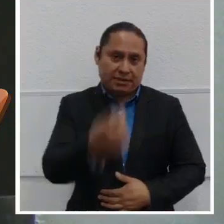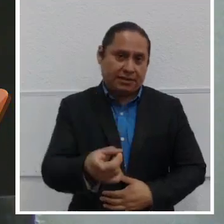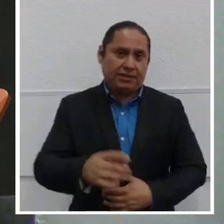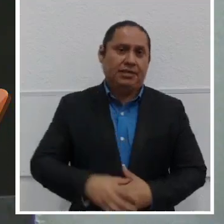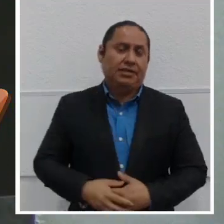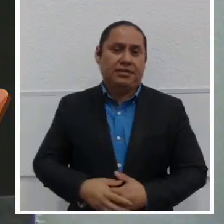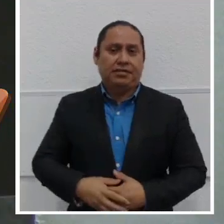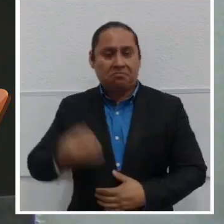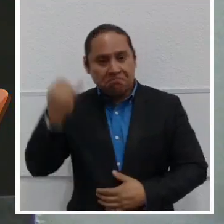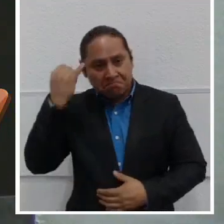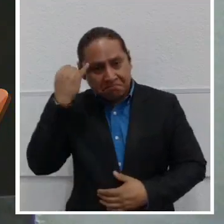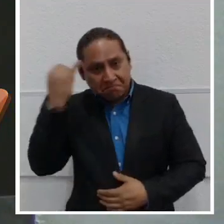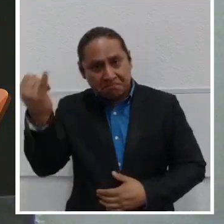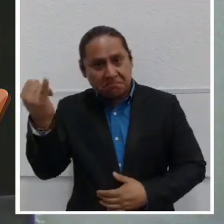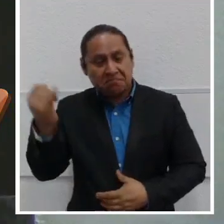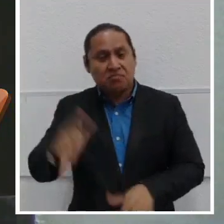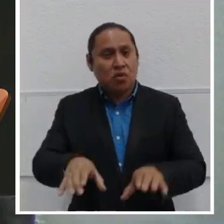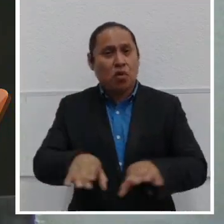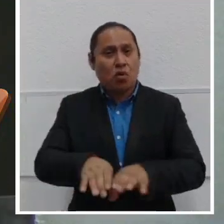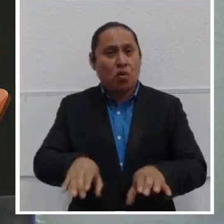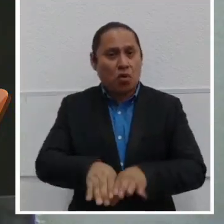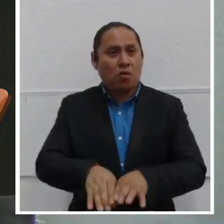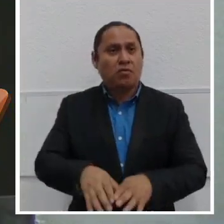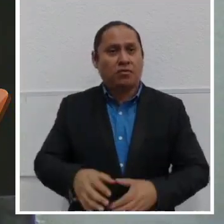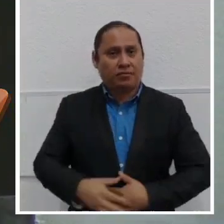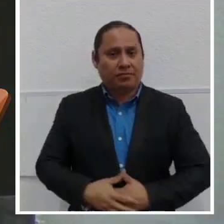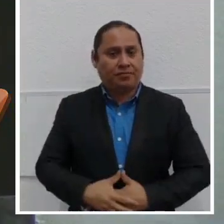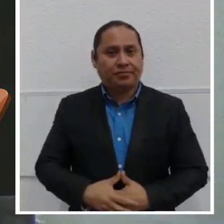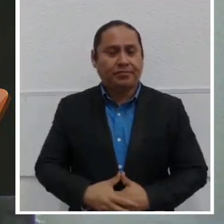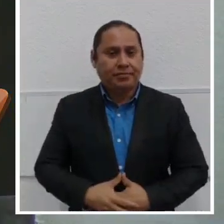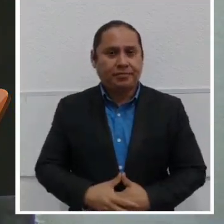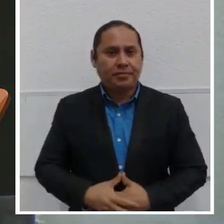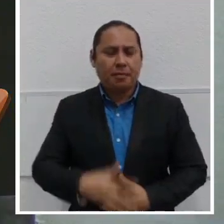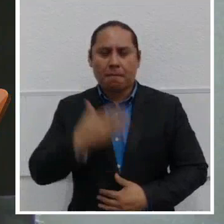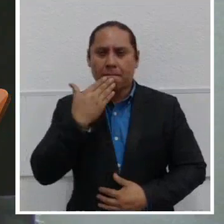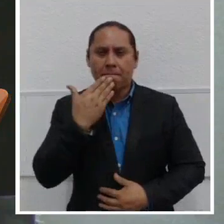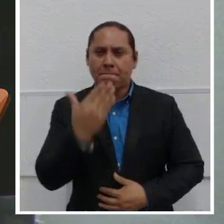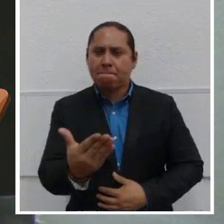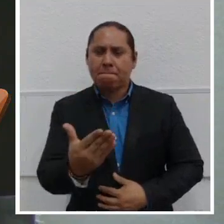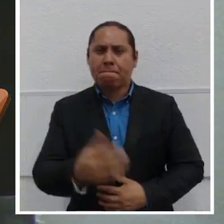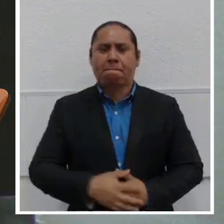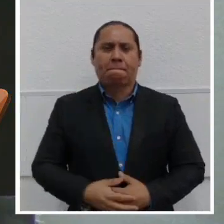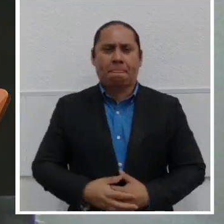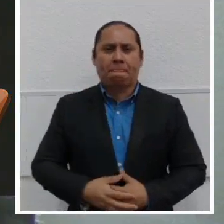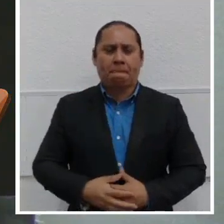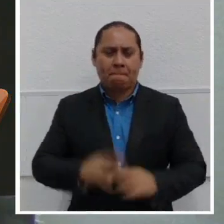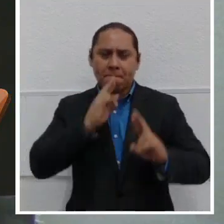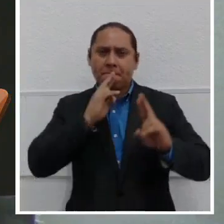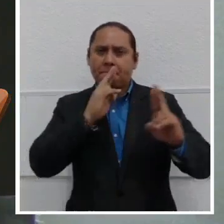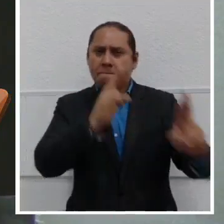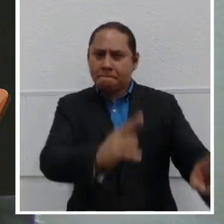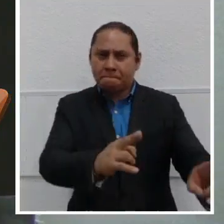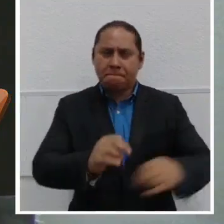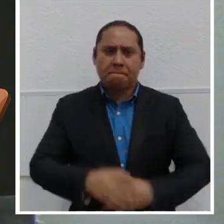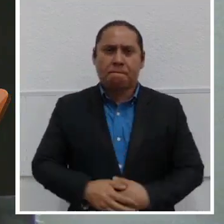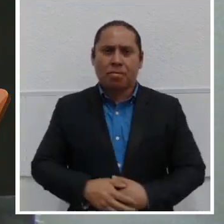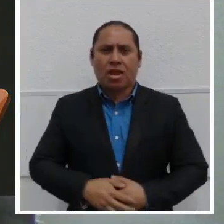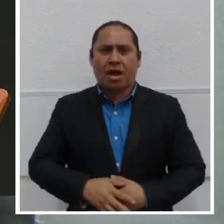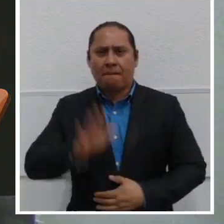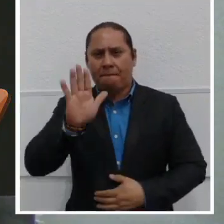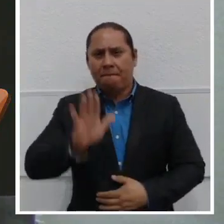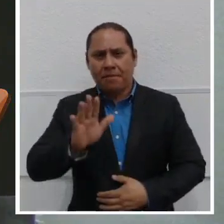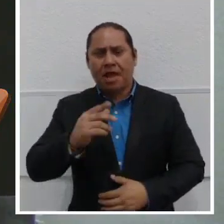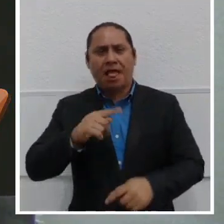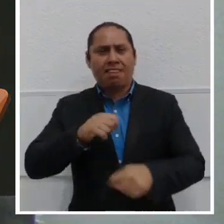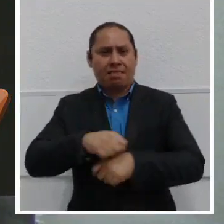la situación de poder ocurrir si bien esta sentencia viene por una por un Amparo que